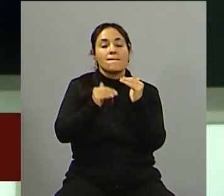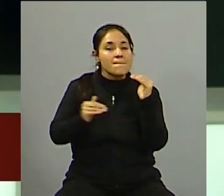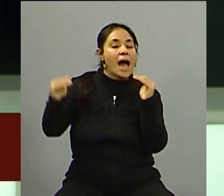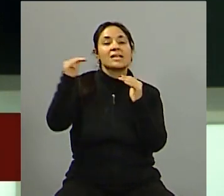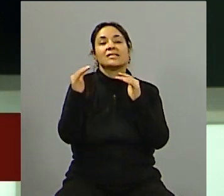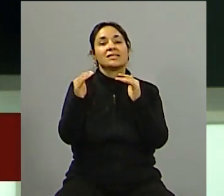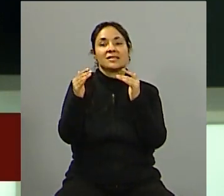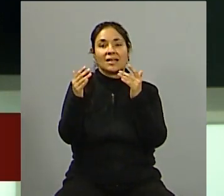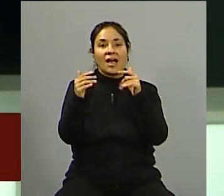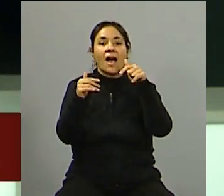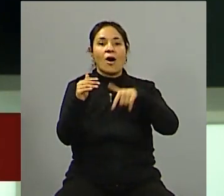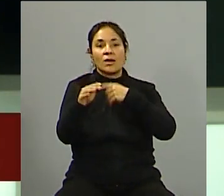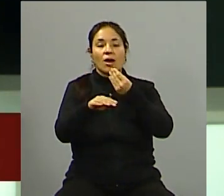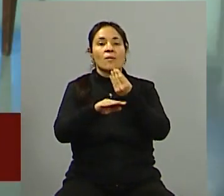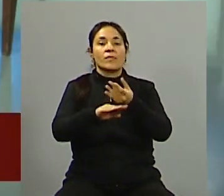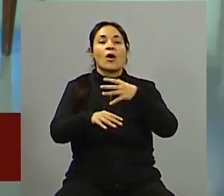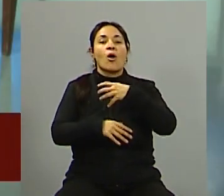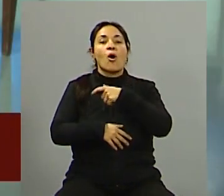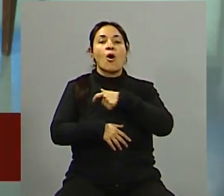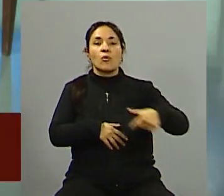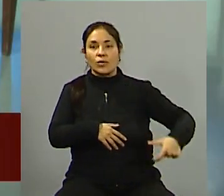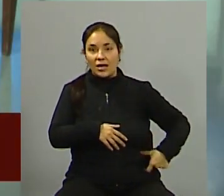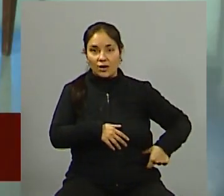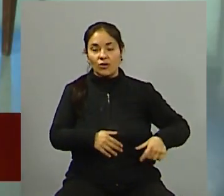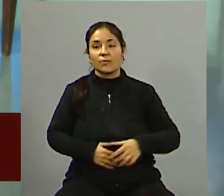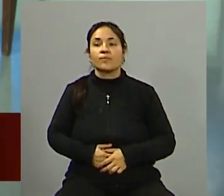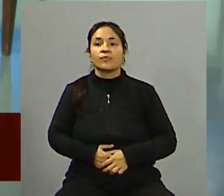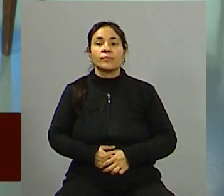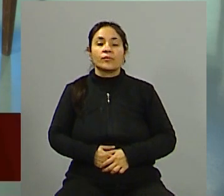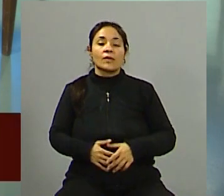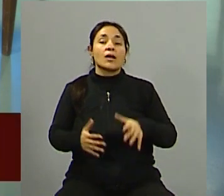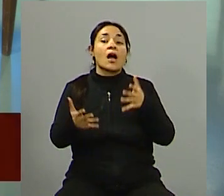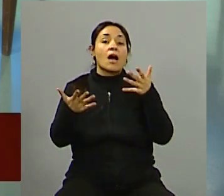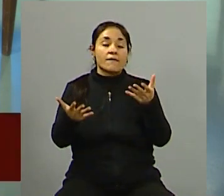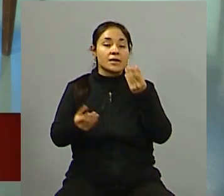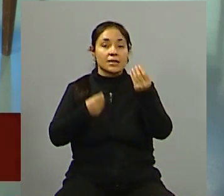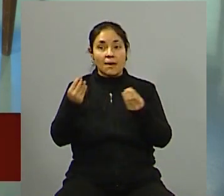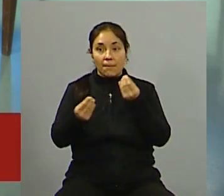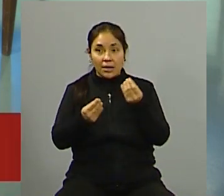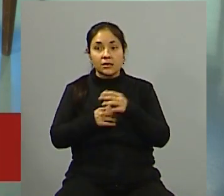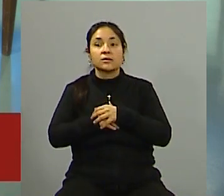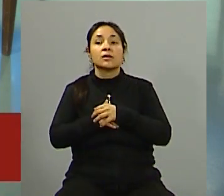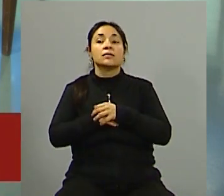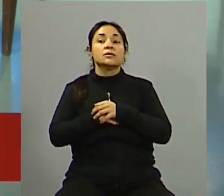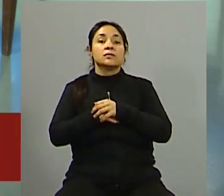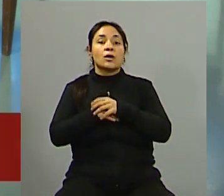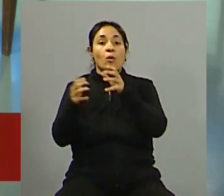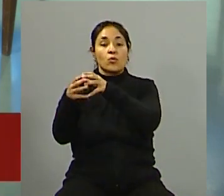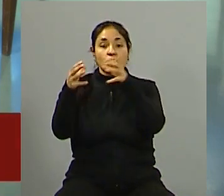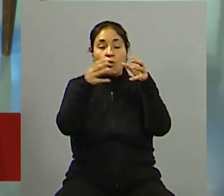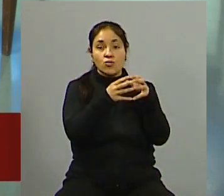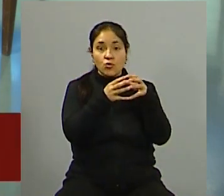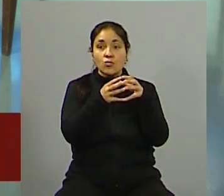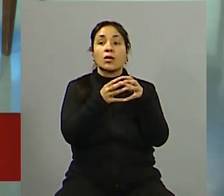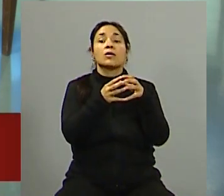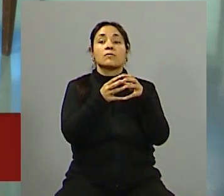este momento hacerse cargo del gobierno español. Entonces hay que ver que si acá no se logra que alguna de las dos fuerzas políticas, el PSOE